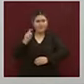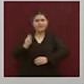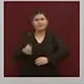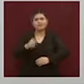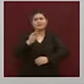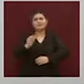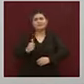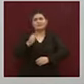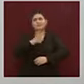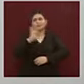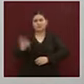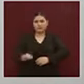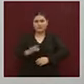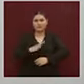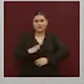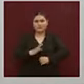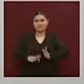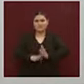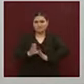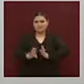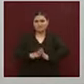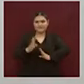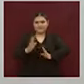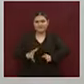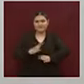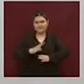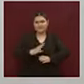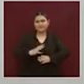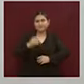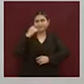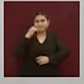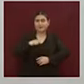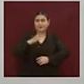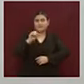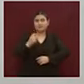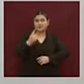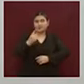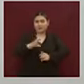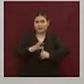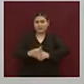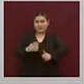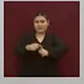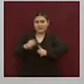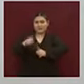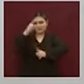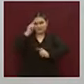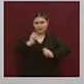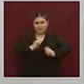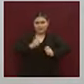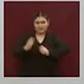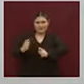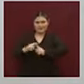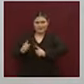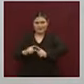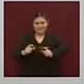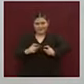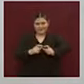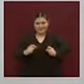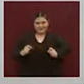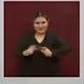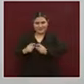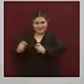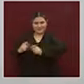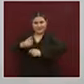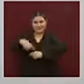un 96% de avance. Se tienen 61 casos en proceso de entrega de las tarjetas a